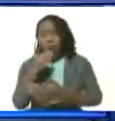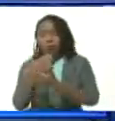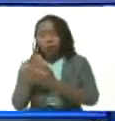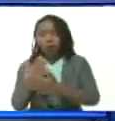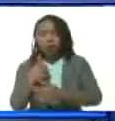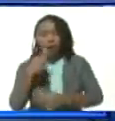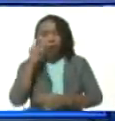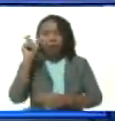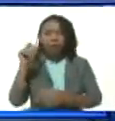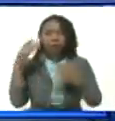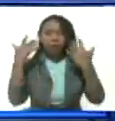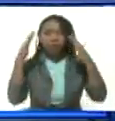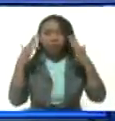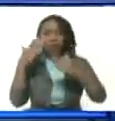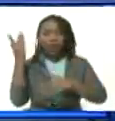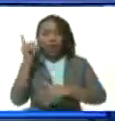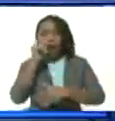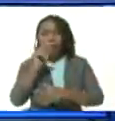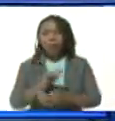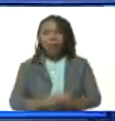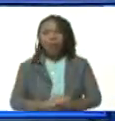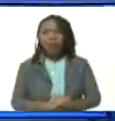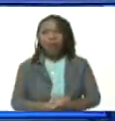Tito. Un aplauso para Tito López.